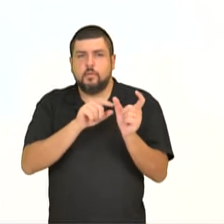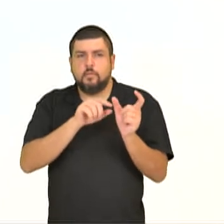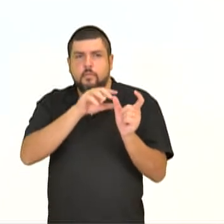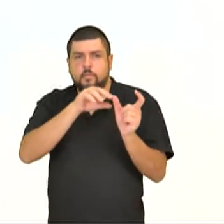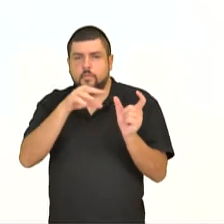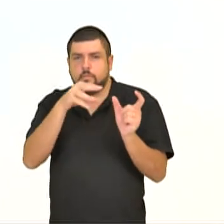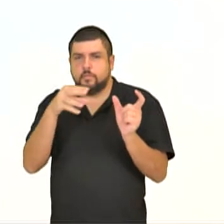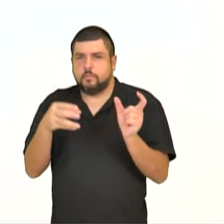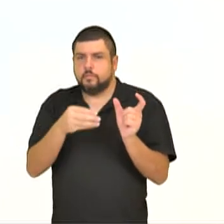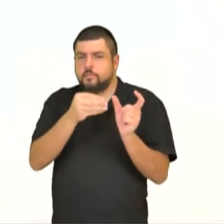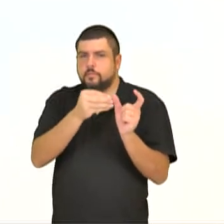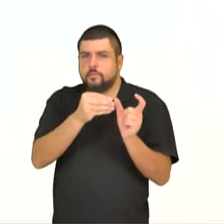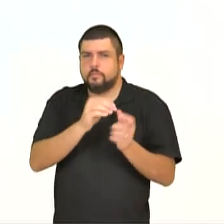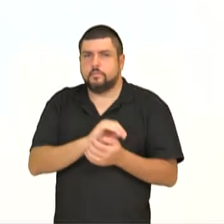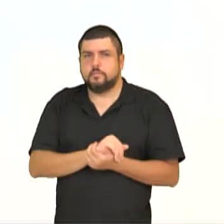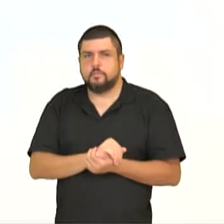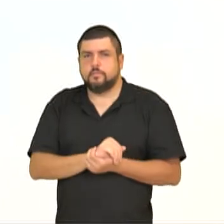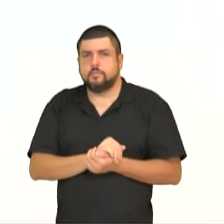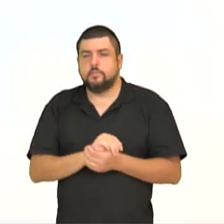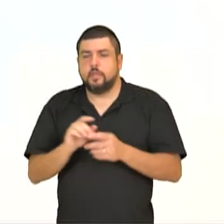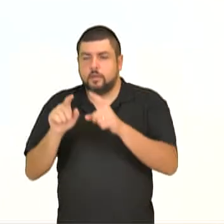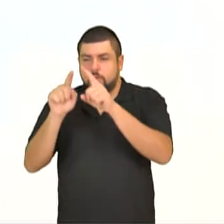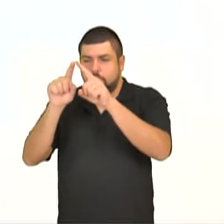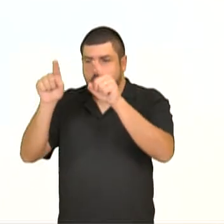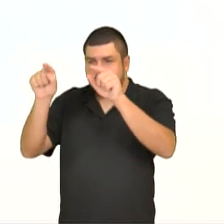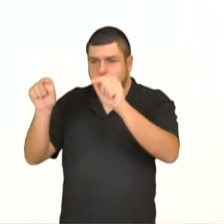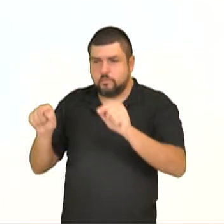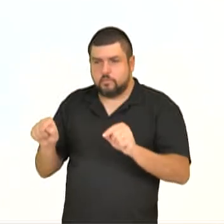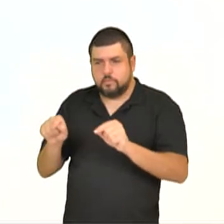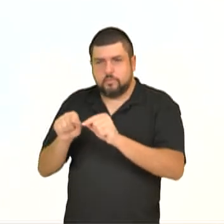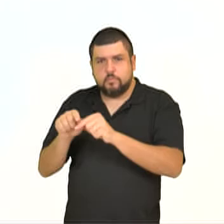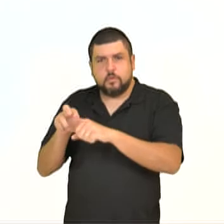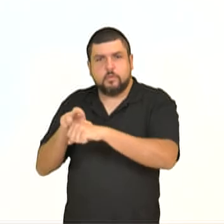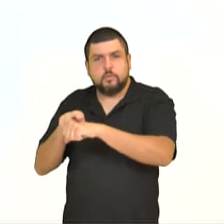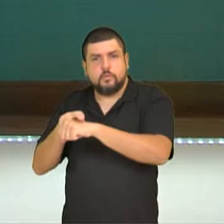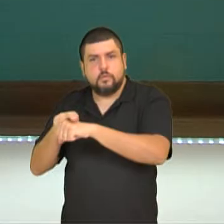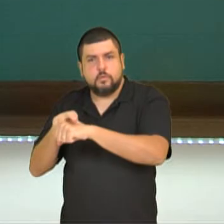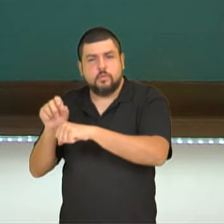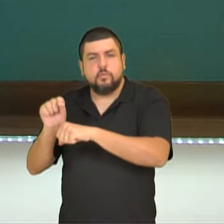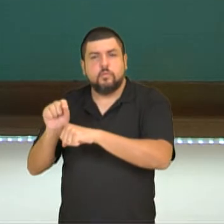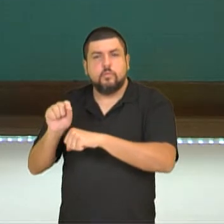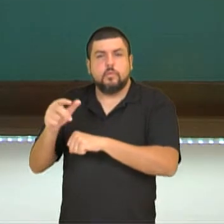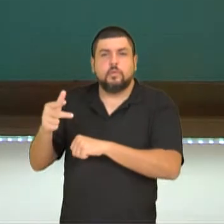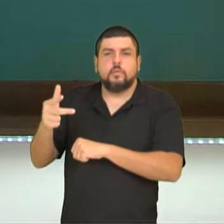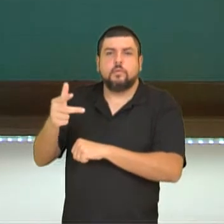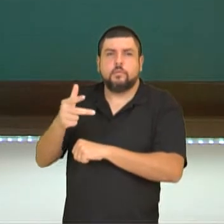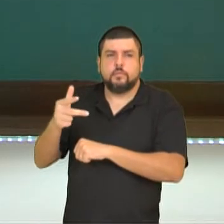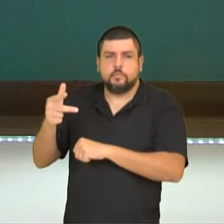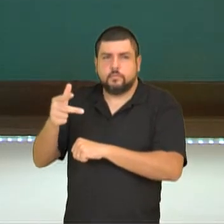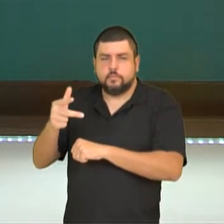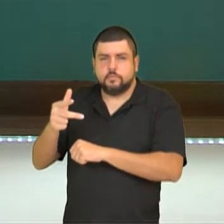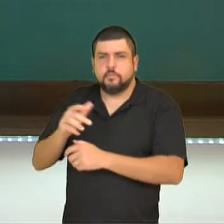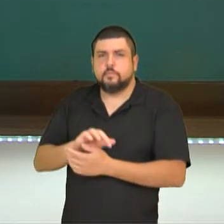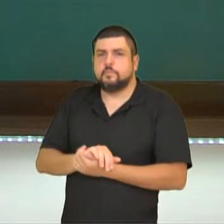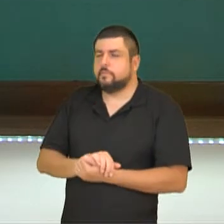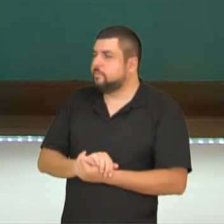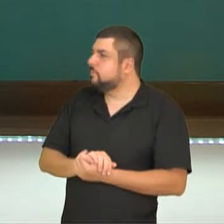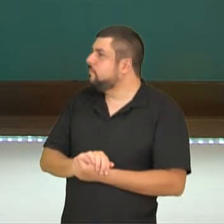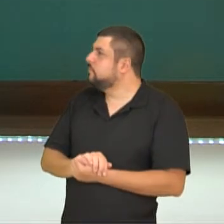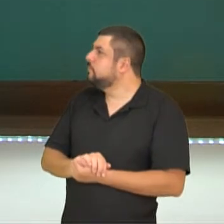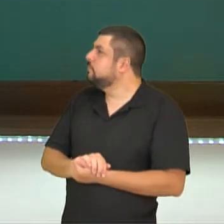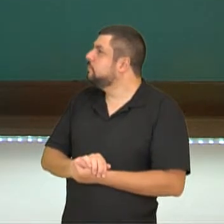yo, ias, tú, ia, él, ella, usted, íamos, nosotros,